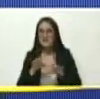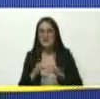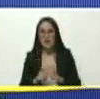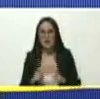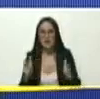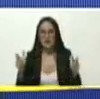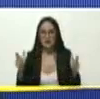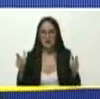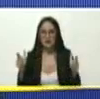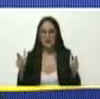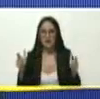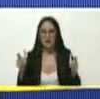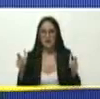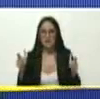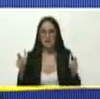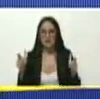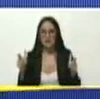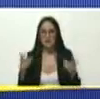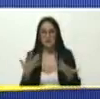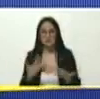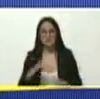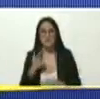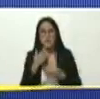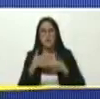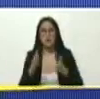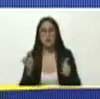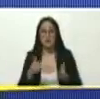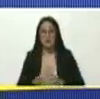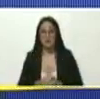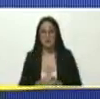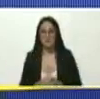general, que me atrevo a hacer pública